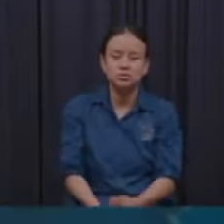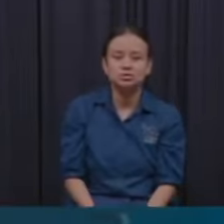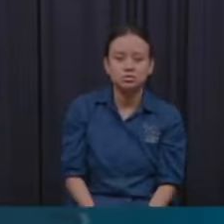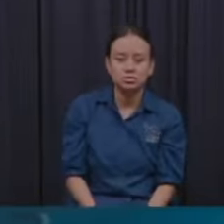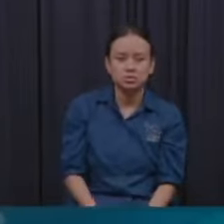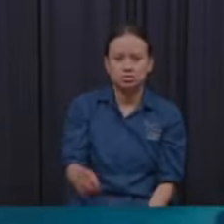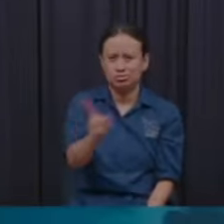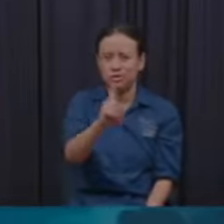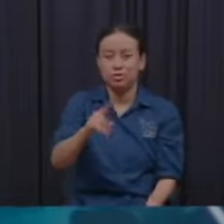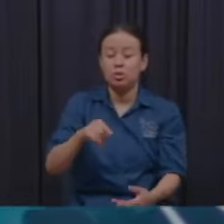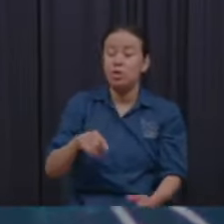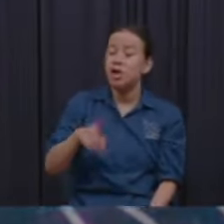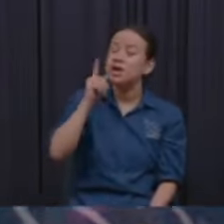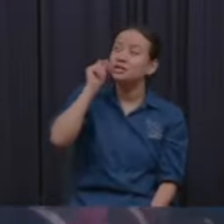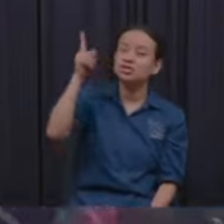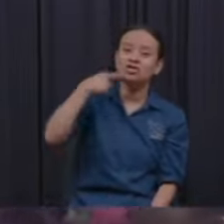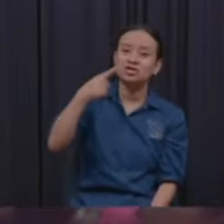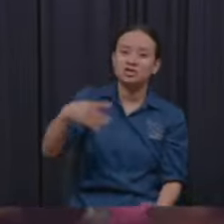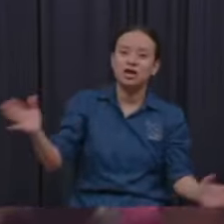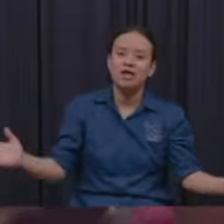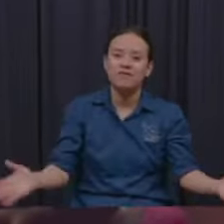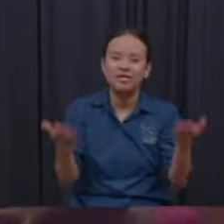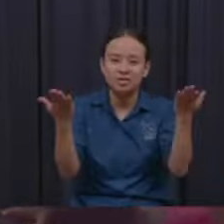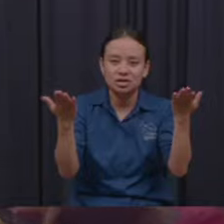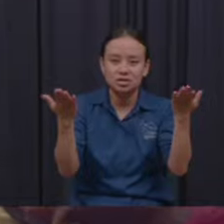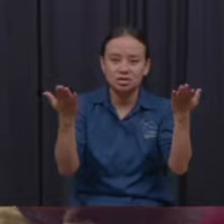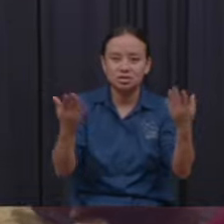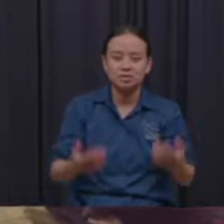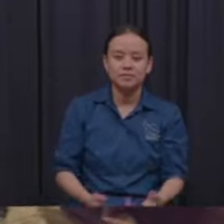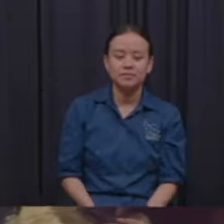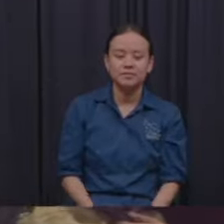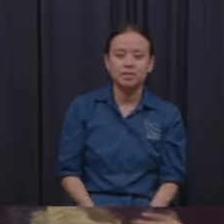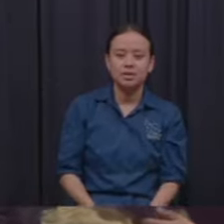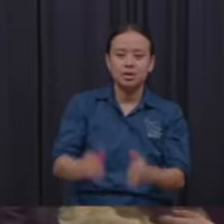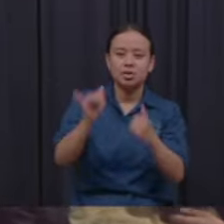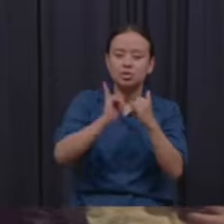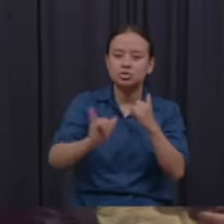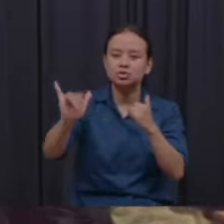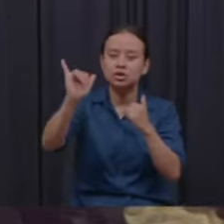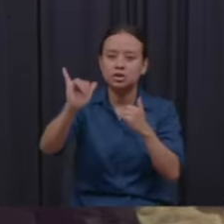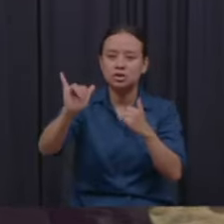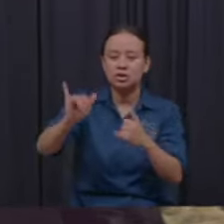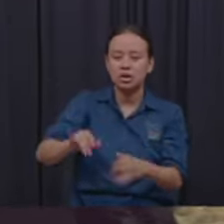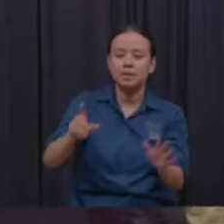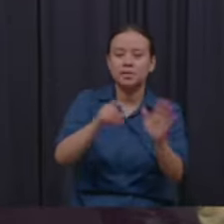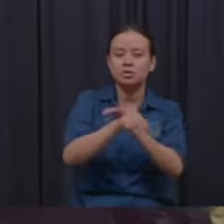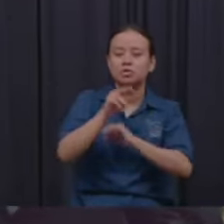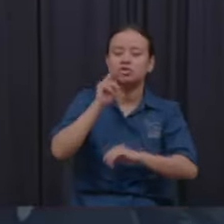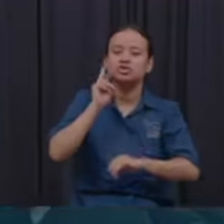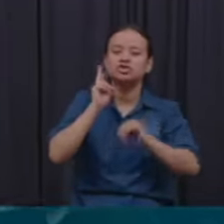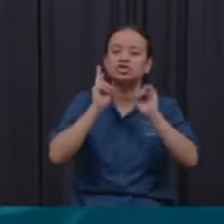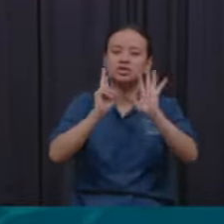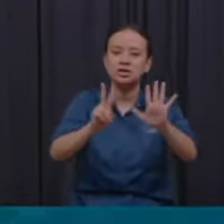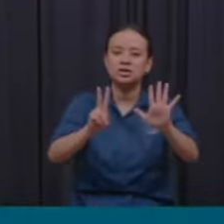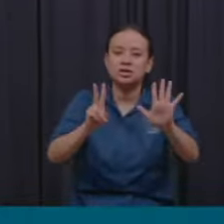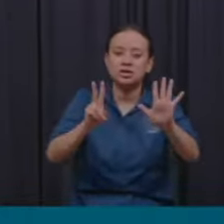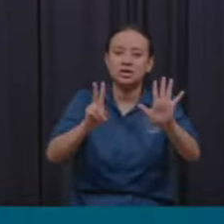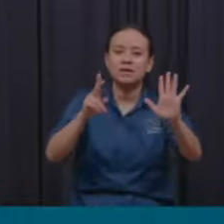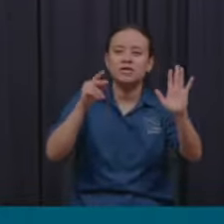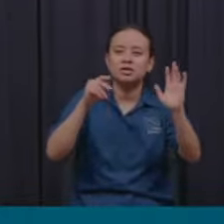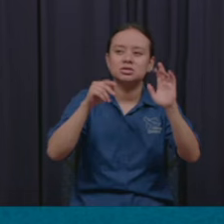levántate, levántate, déjate de estar chillando. Josué 7, 10 y 11. Jehová dijo a Josué,